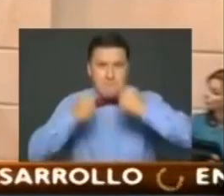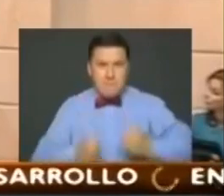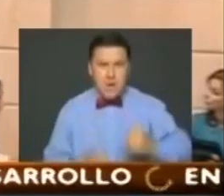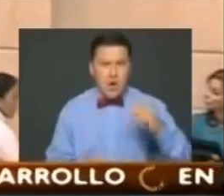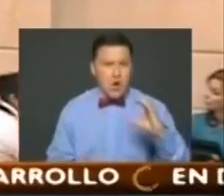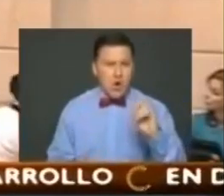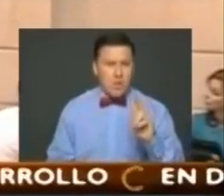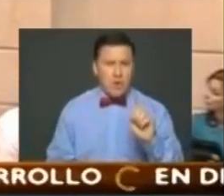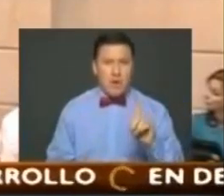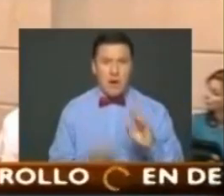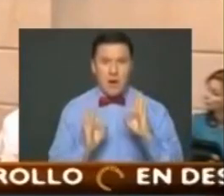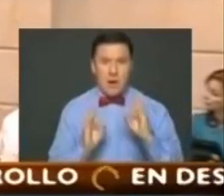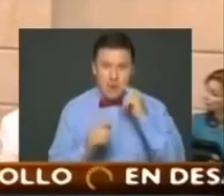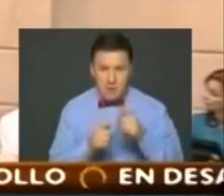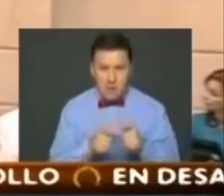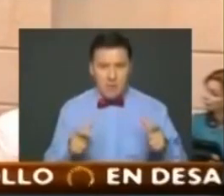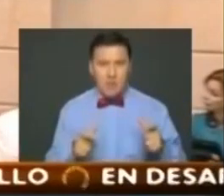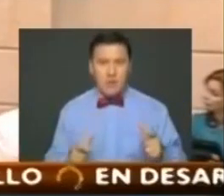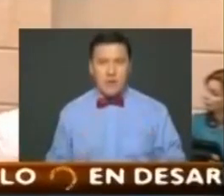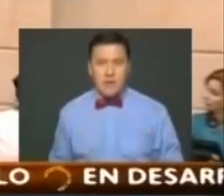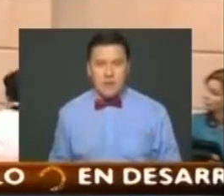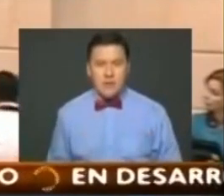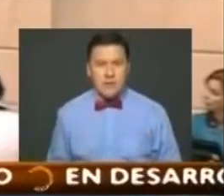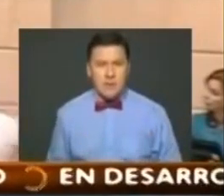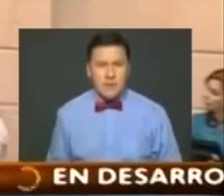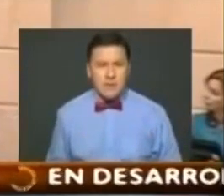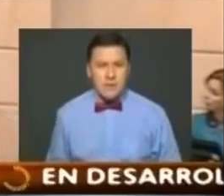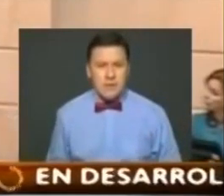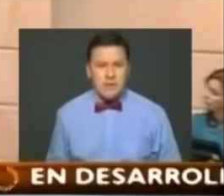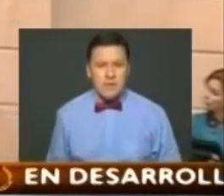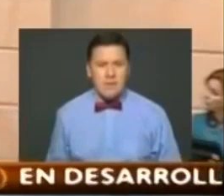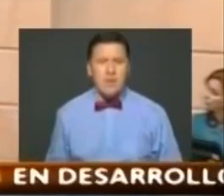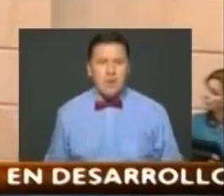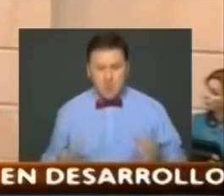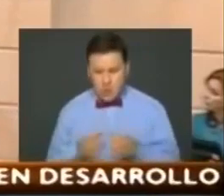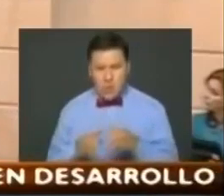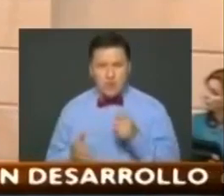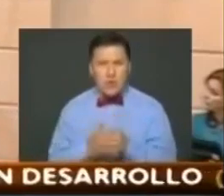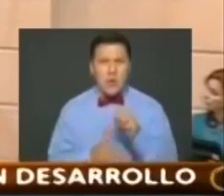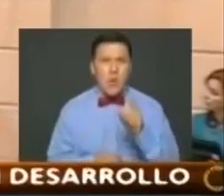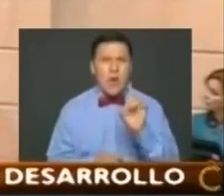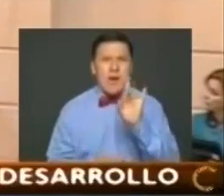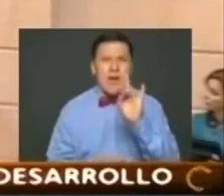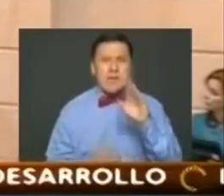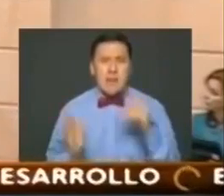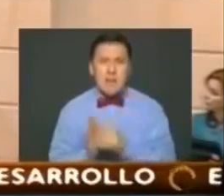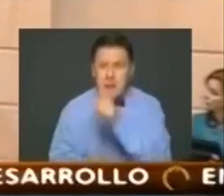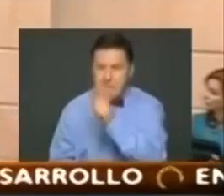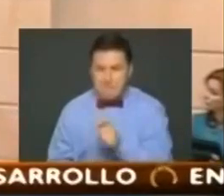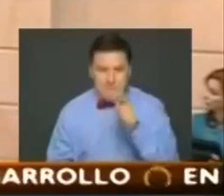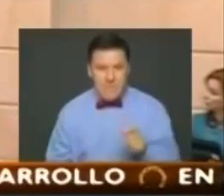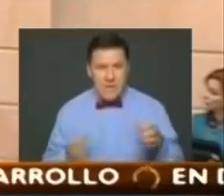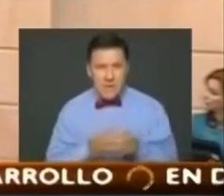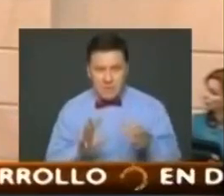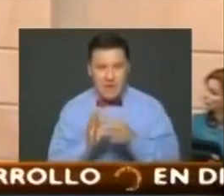con calidad en el país. Hoy son más de 70 asociaciones con 15.000 personas vinculadas. Para este